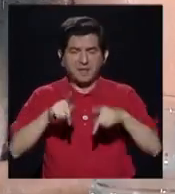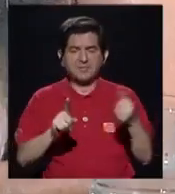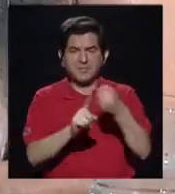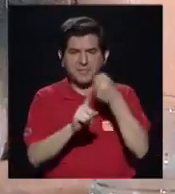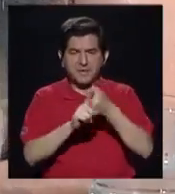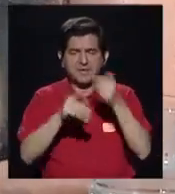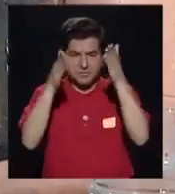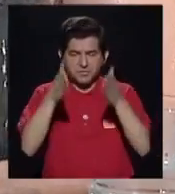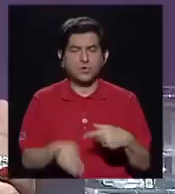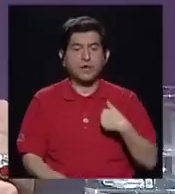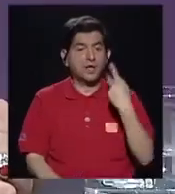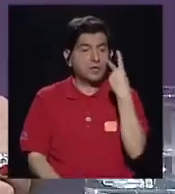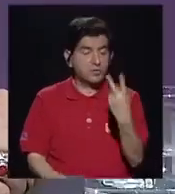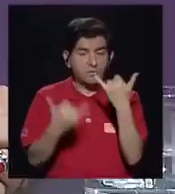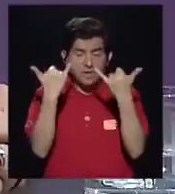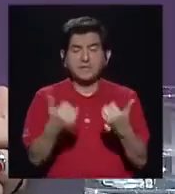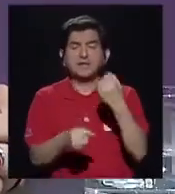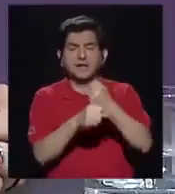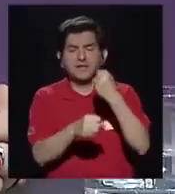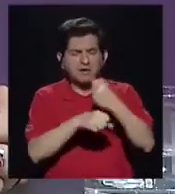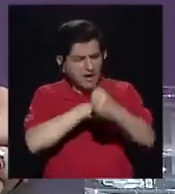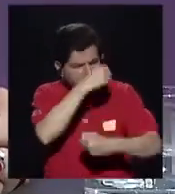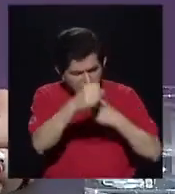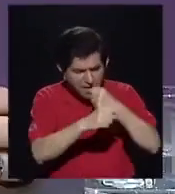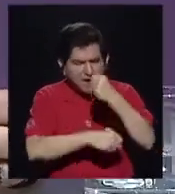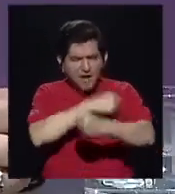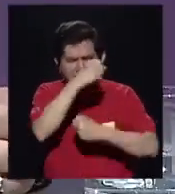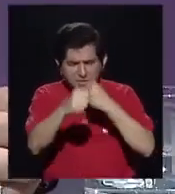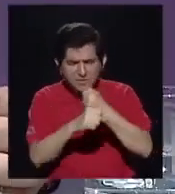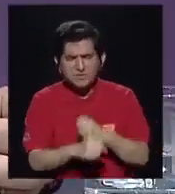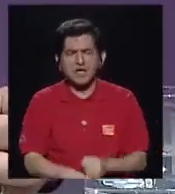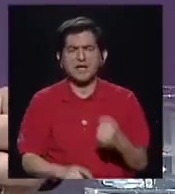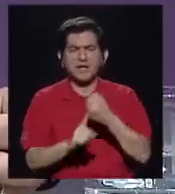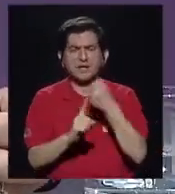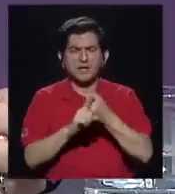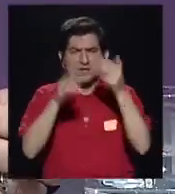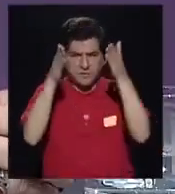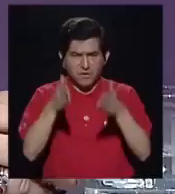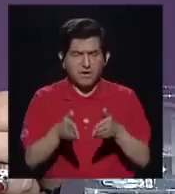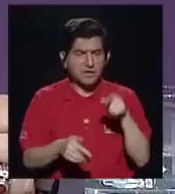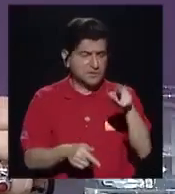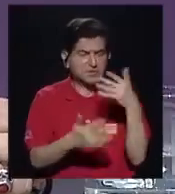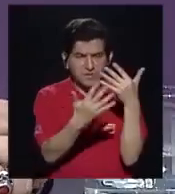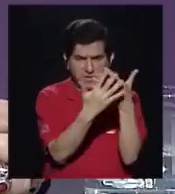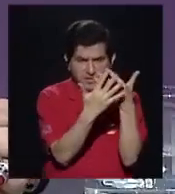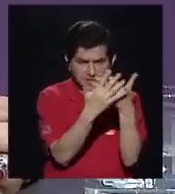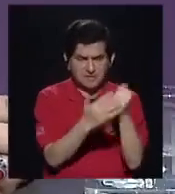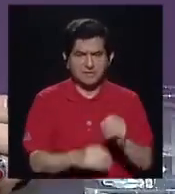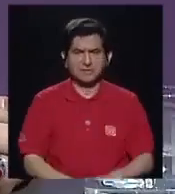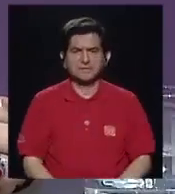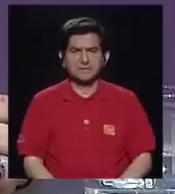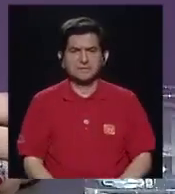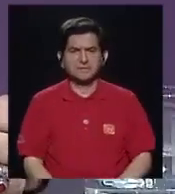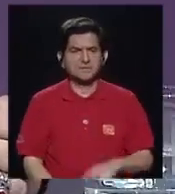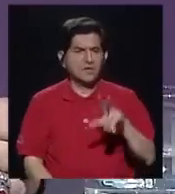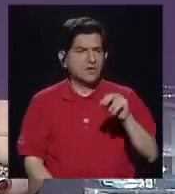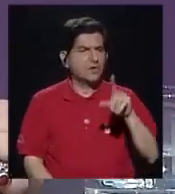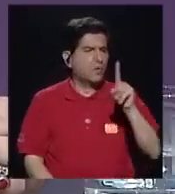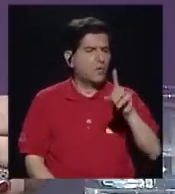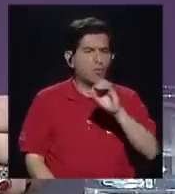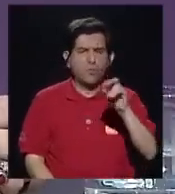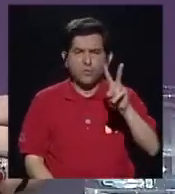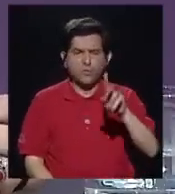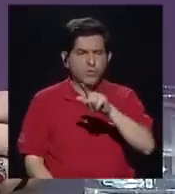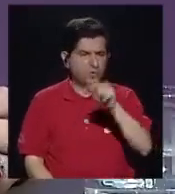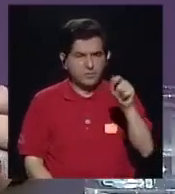lo he visto porque he trabajado muchos años con agresores en la cárcel Ah claro y no un poquito no uno o dos meses